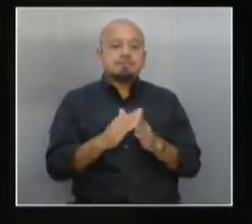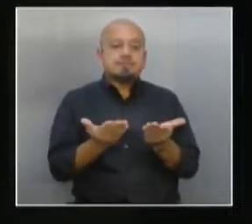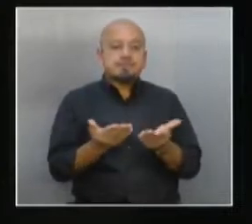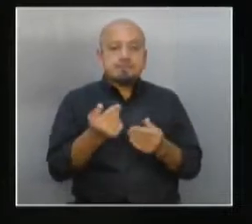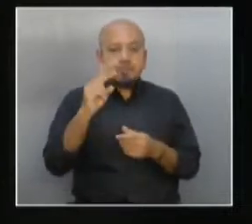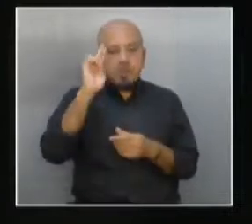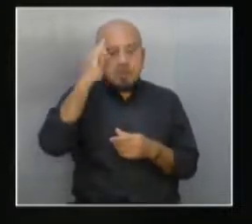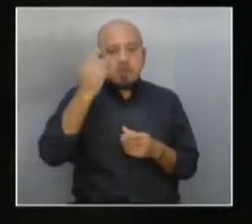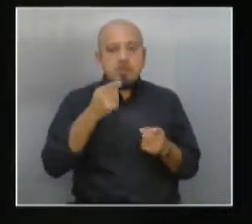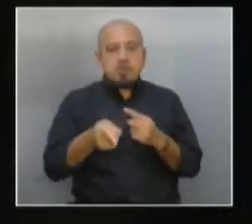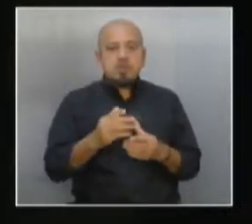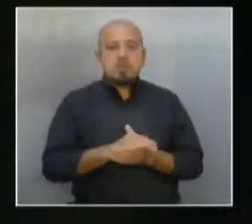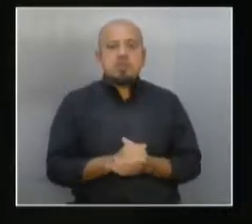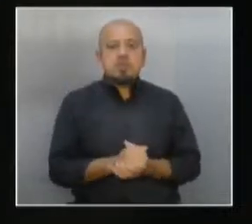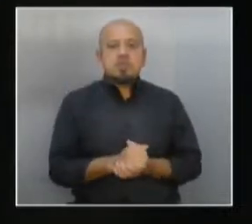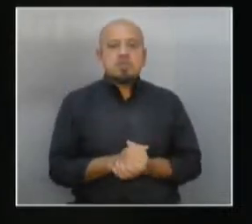uruguaya que aparece hoy acá.